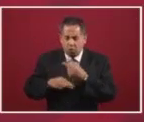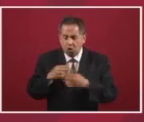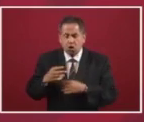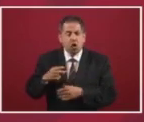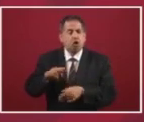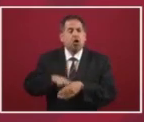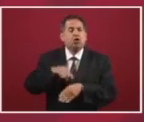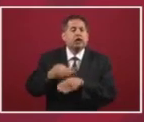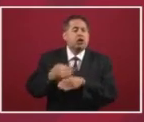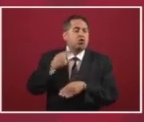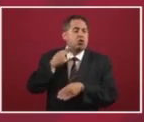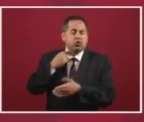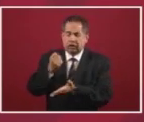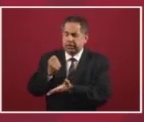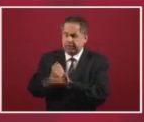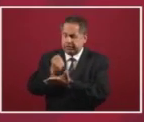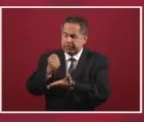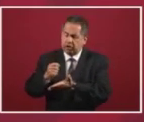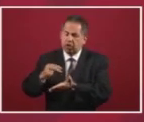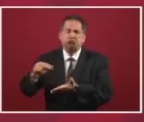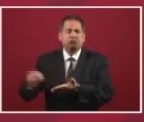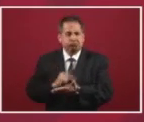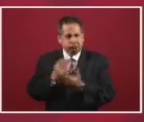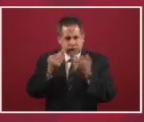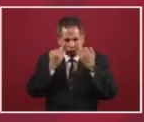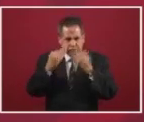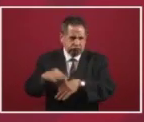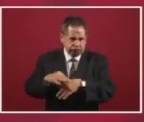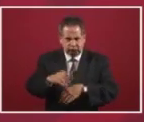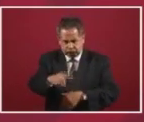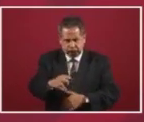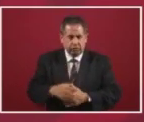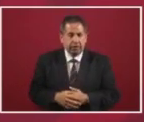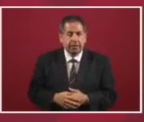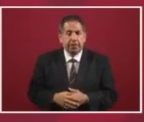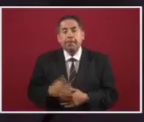Envié ya la iniciativa de reforma constitucional